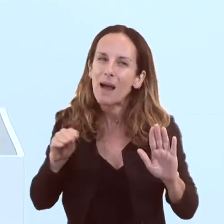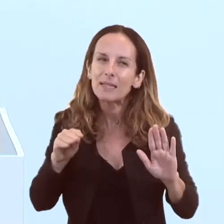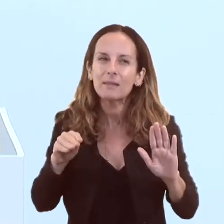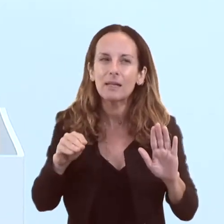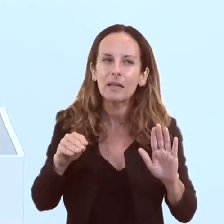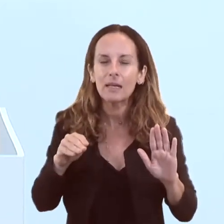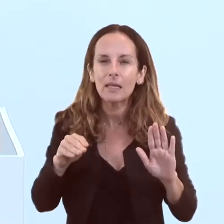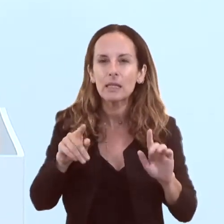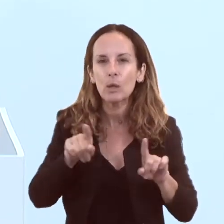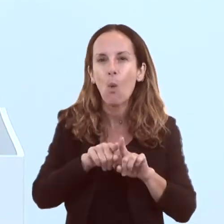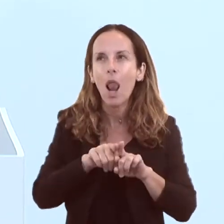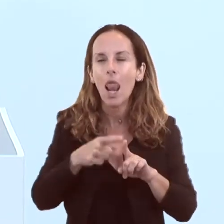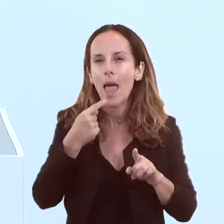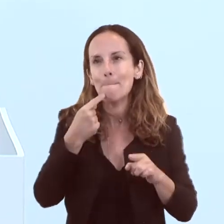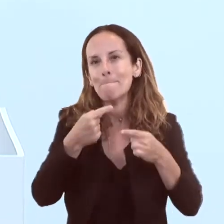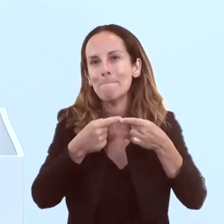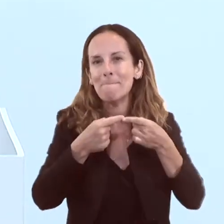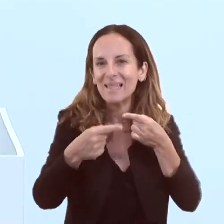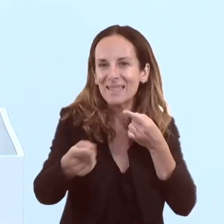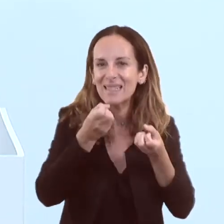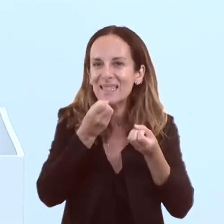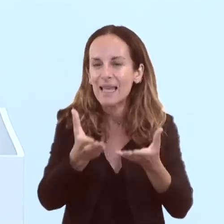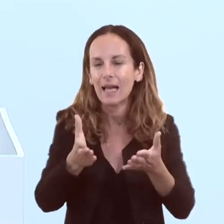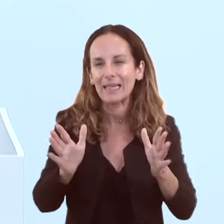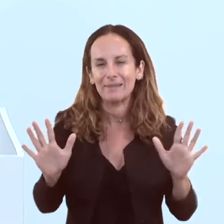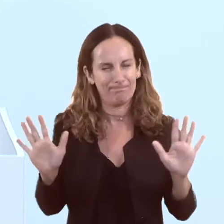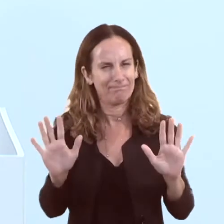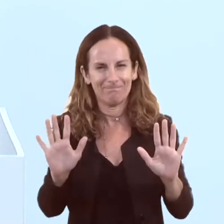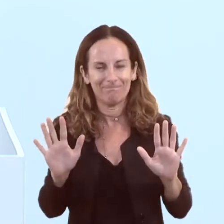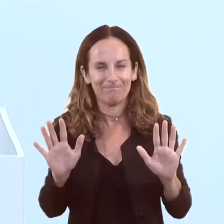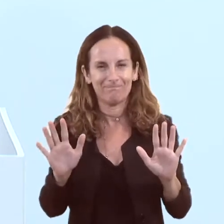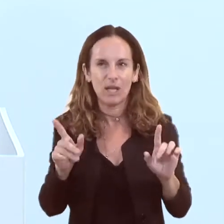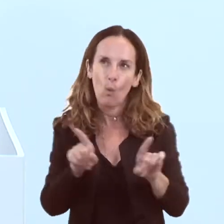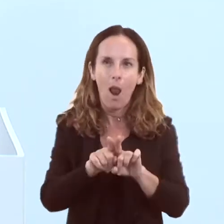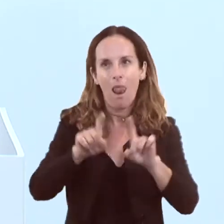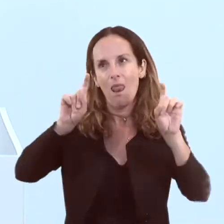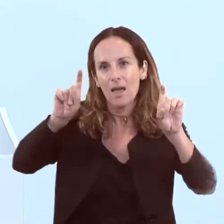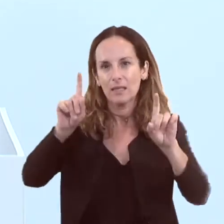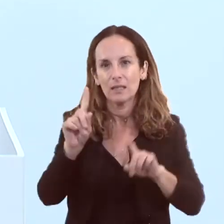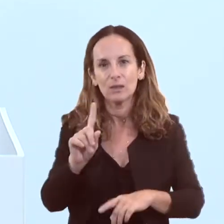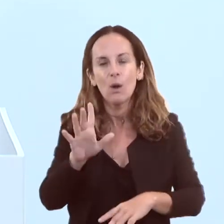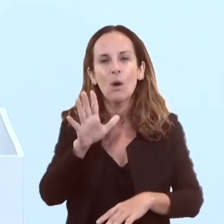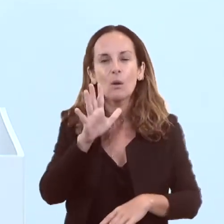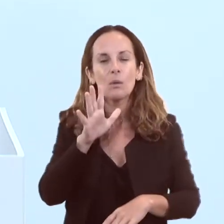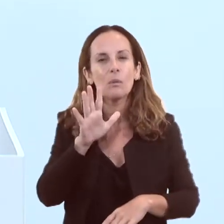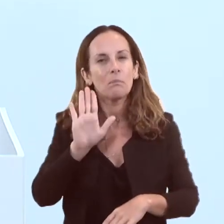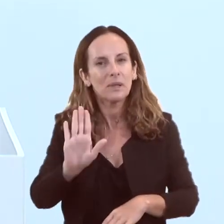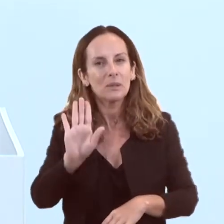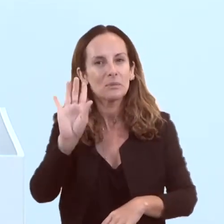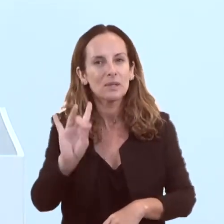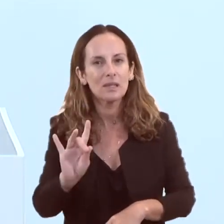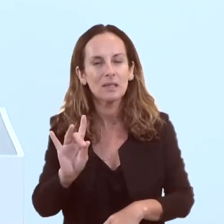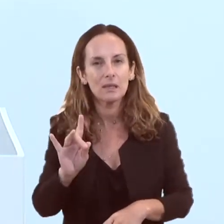no digo mensajes porque no se trata de estar ahí dando Dando mensajes pero sí de